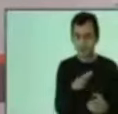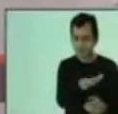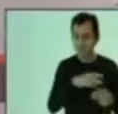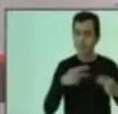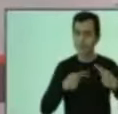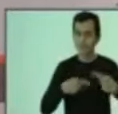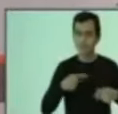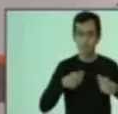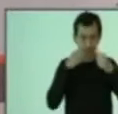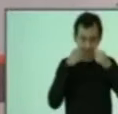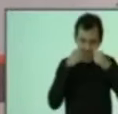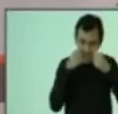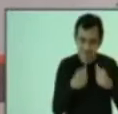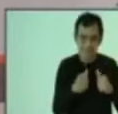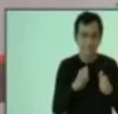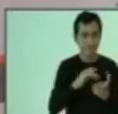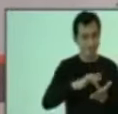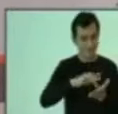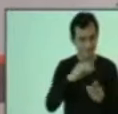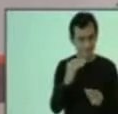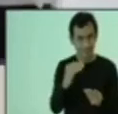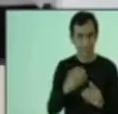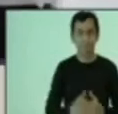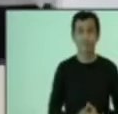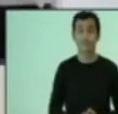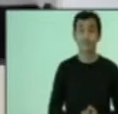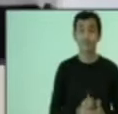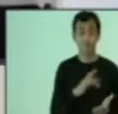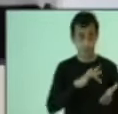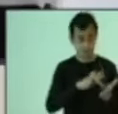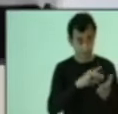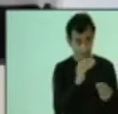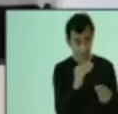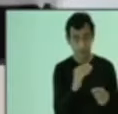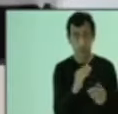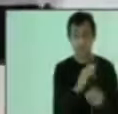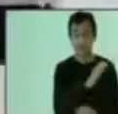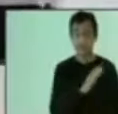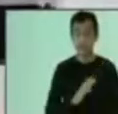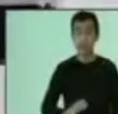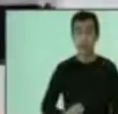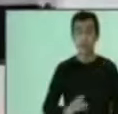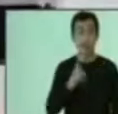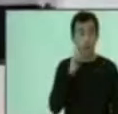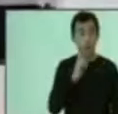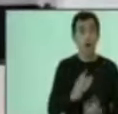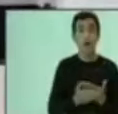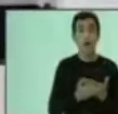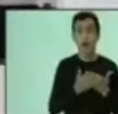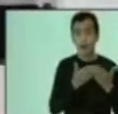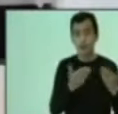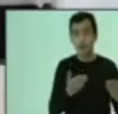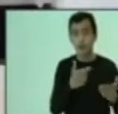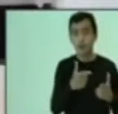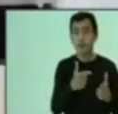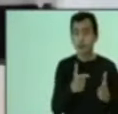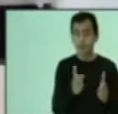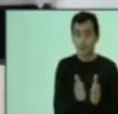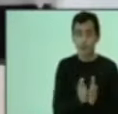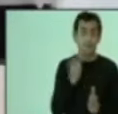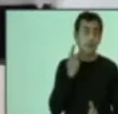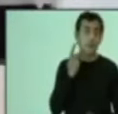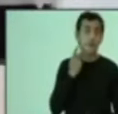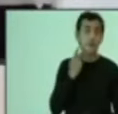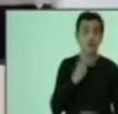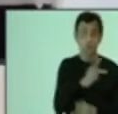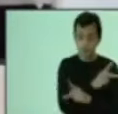ciudadanía coatzinteca. Gracias. Muchísimas gracias, candidata. Ahora escucharemos a la abanderada de Todos por Veracruz, Yolanda Nayeli